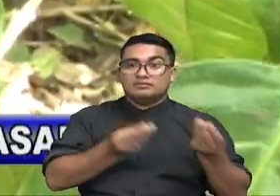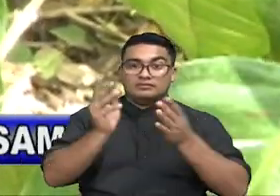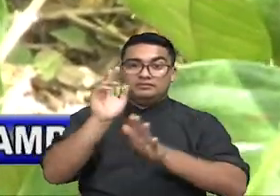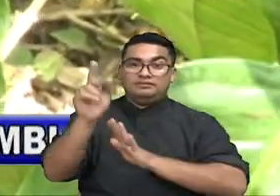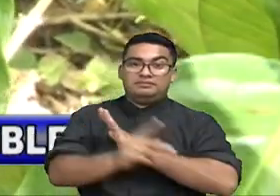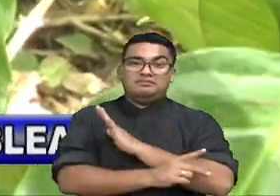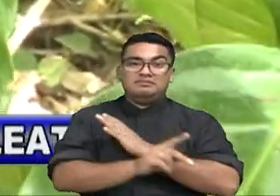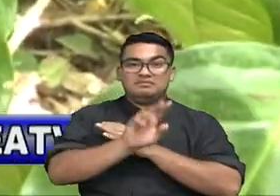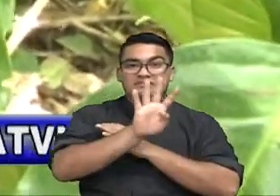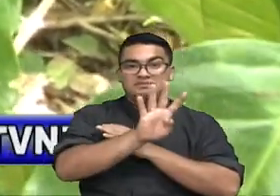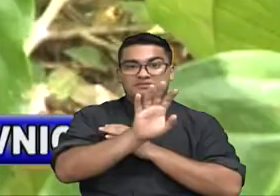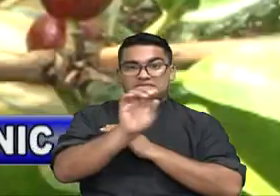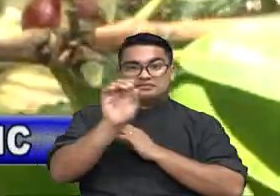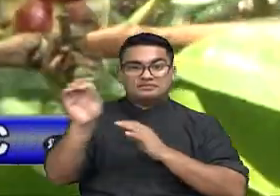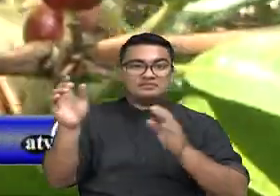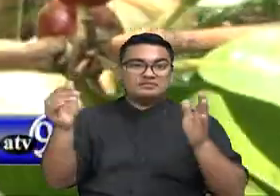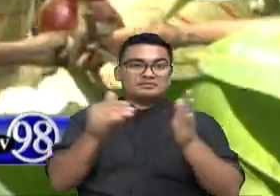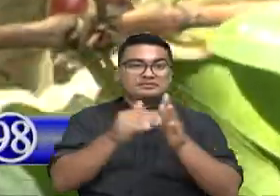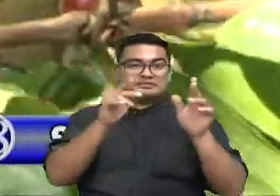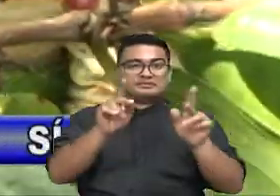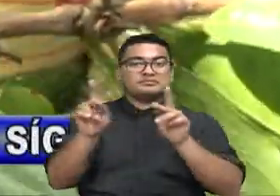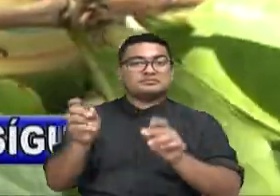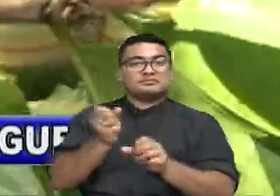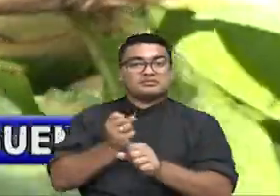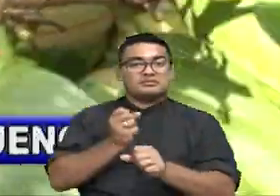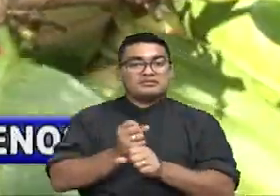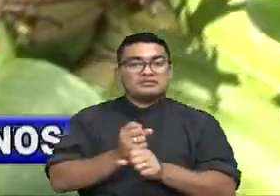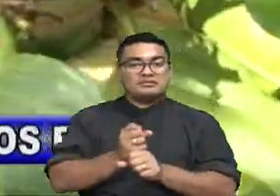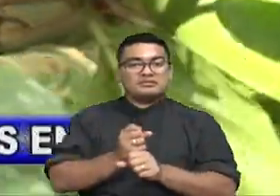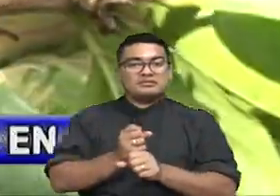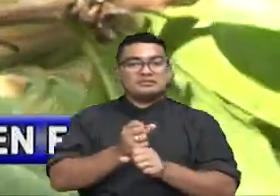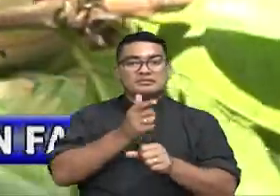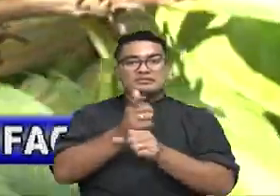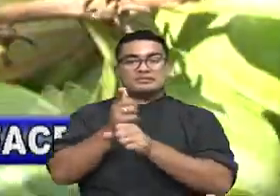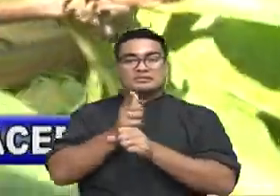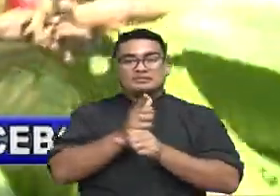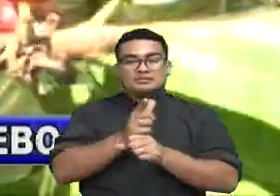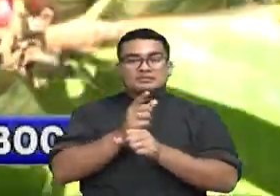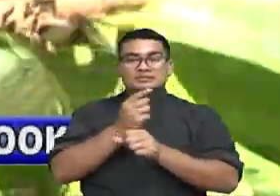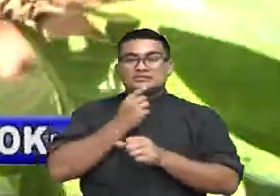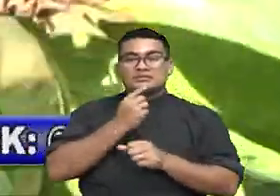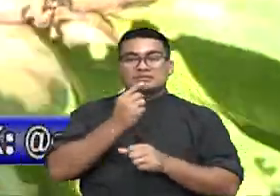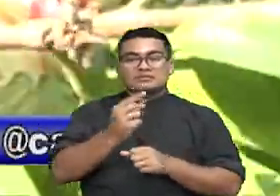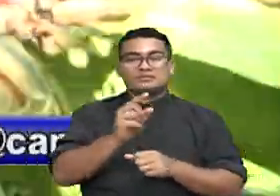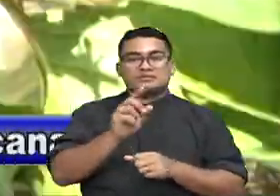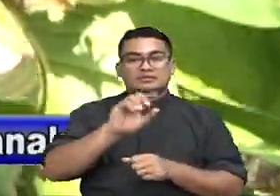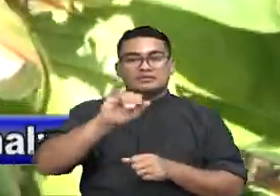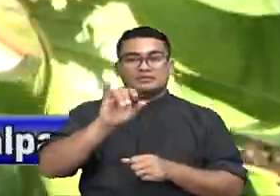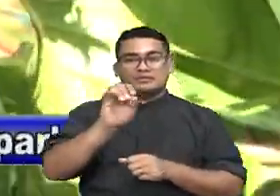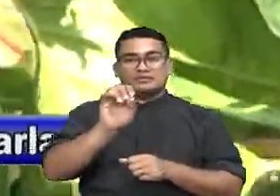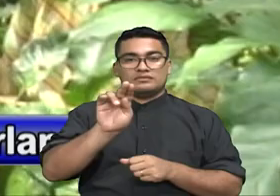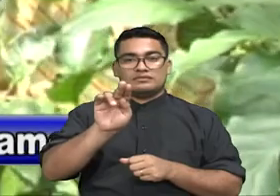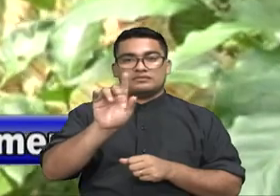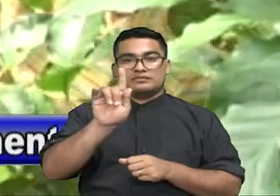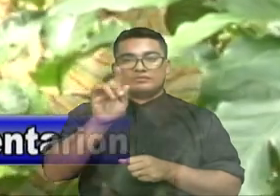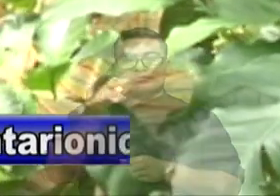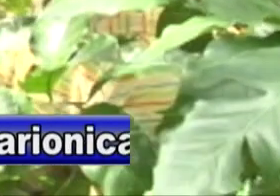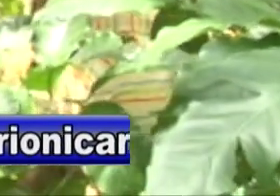unos 400 mil empleos. Para el canal parlamentario les informó Jonathan Castro.